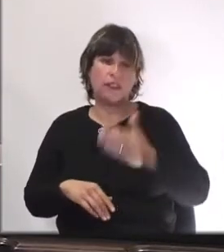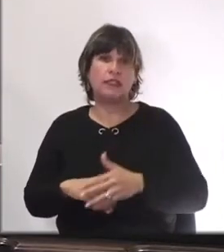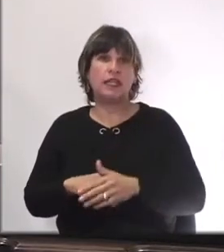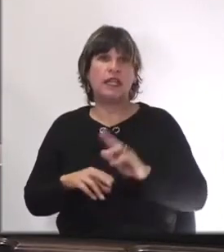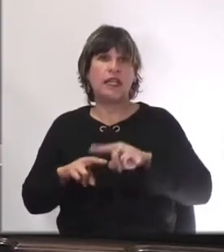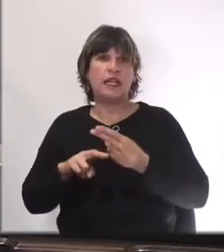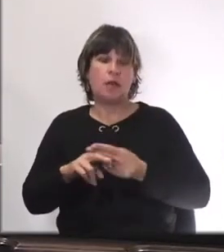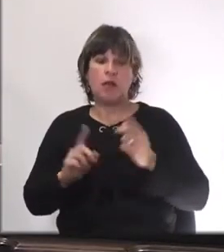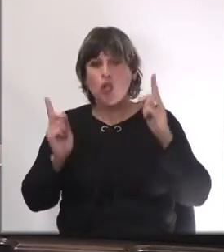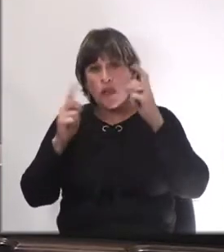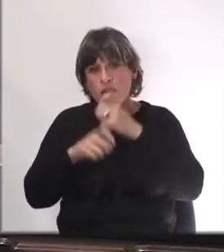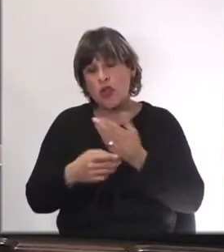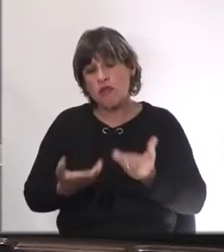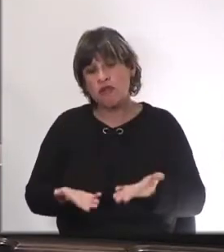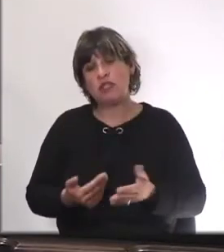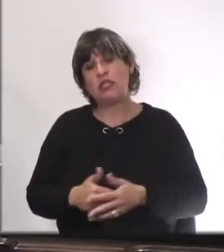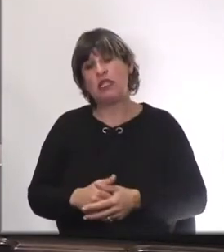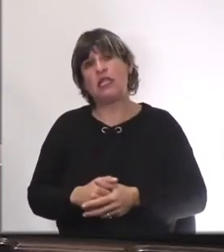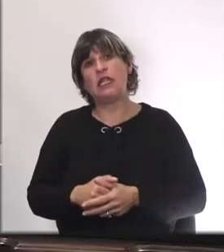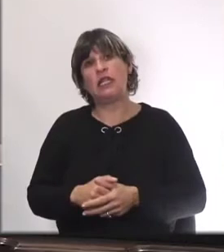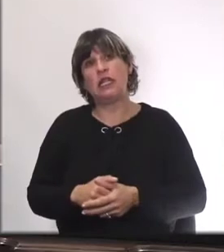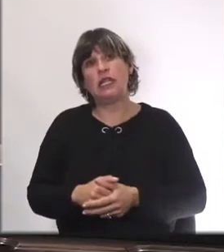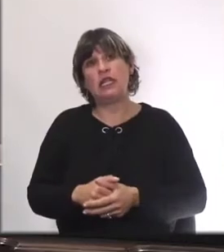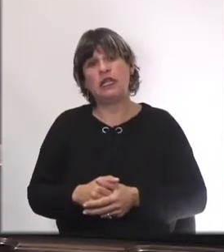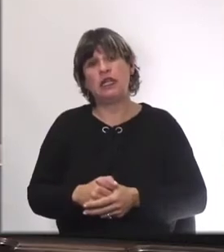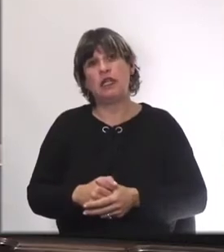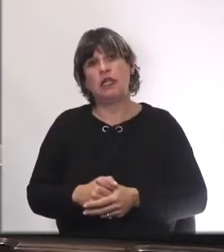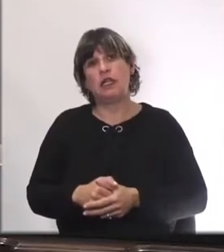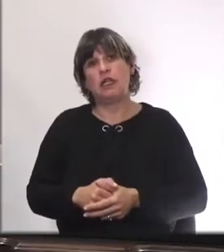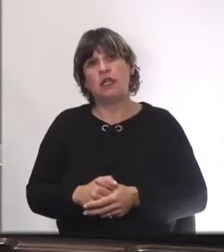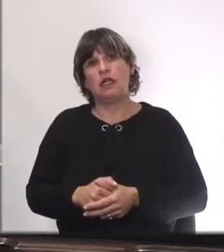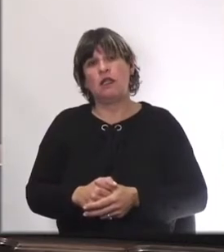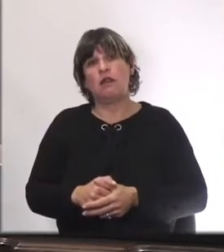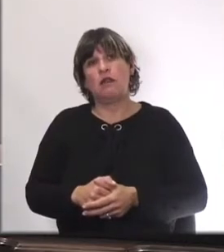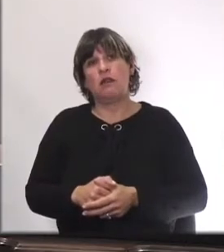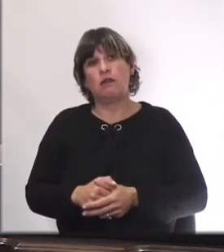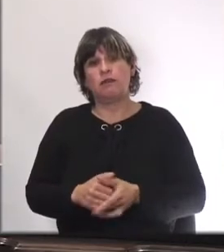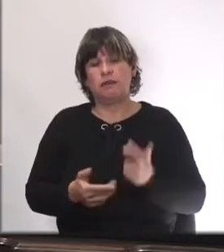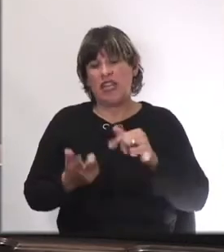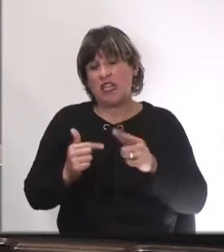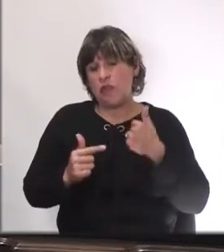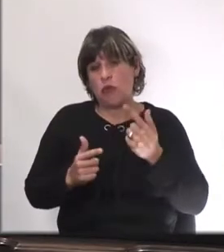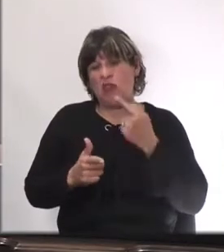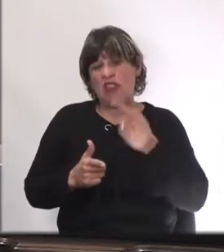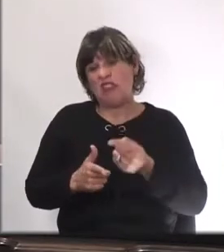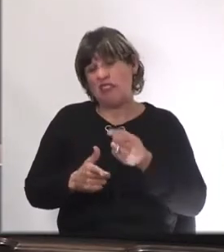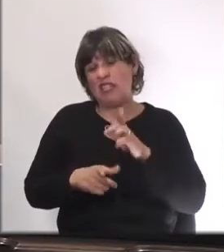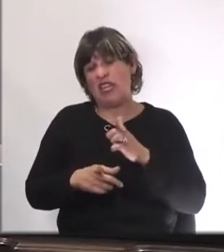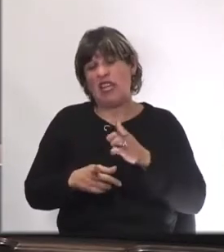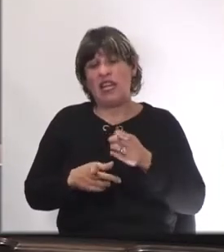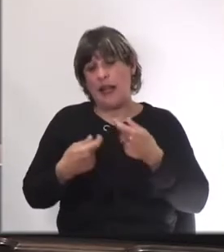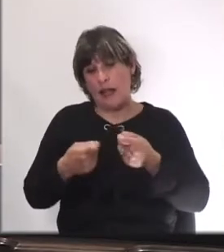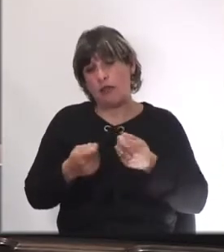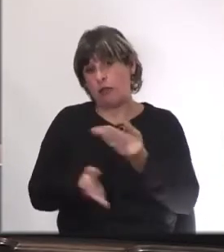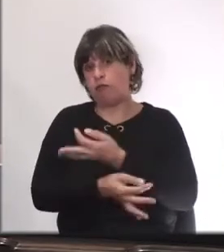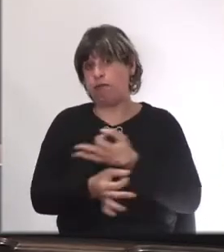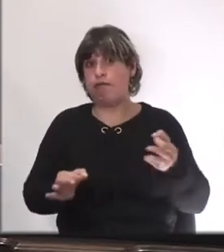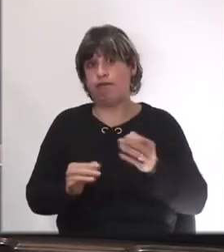Repito, esto es muy difícil ponerlo como eficiencia al gasto, es